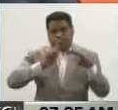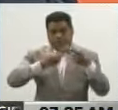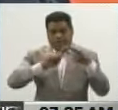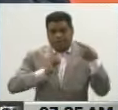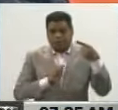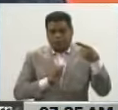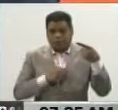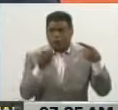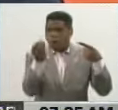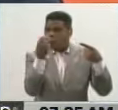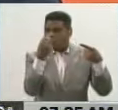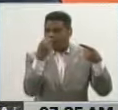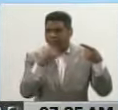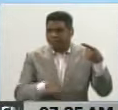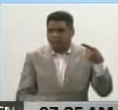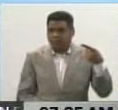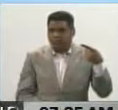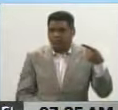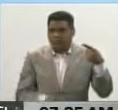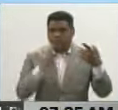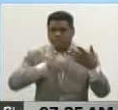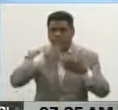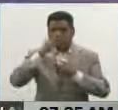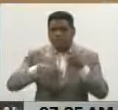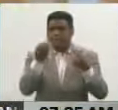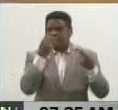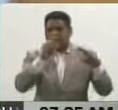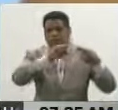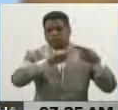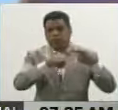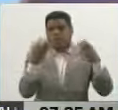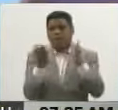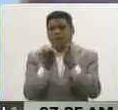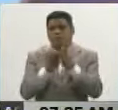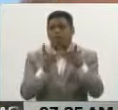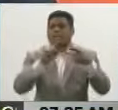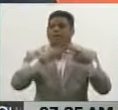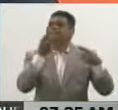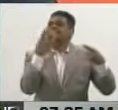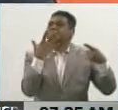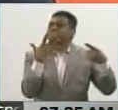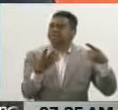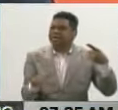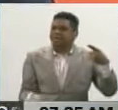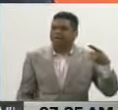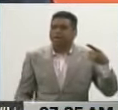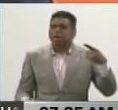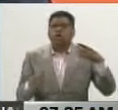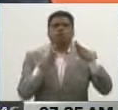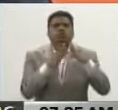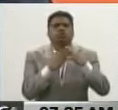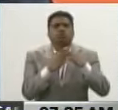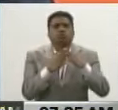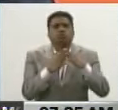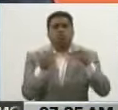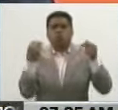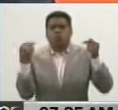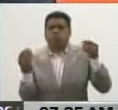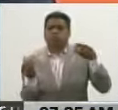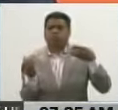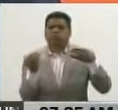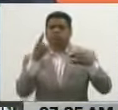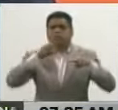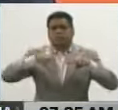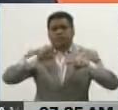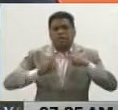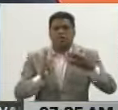programa bandera que tenemos nosotros, porque es lo que nos ha permitido tener niveles de escolaridad que son únicos en el mundo, ¿no?